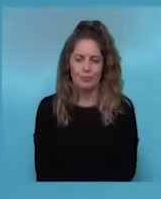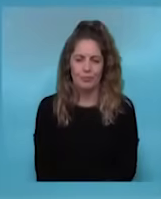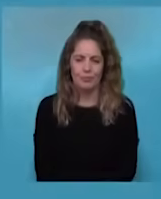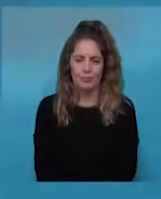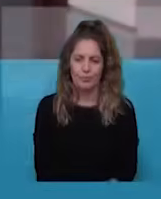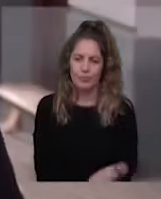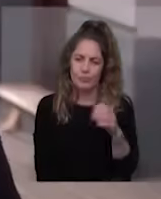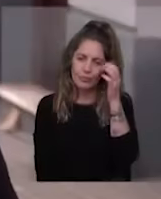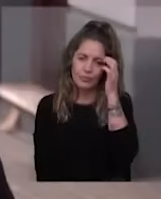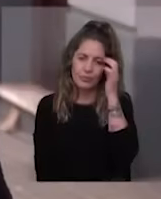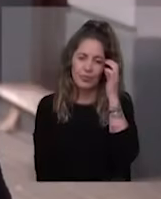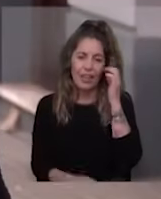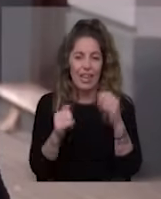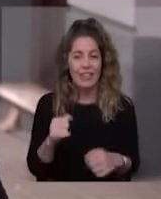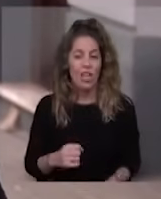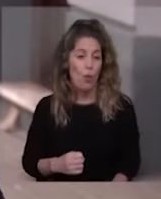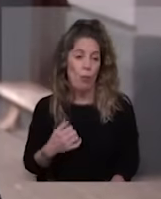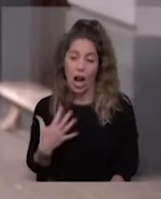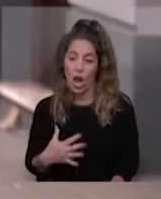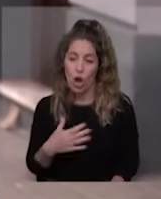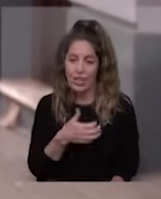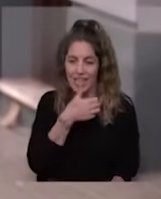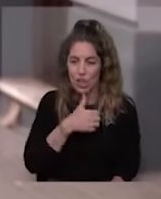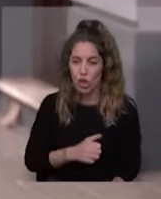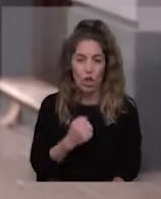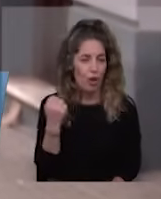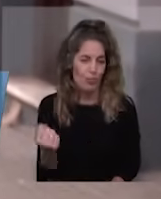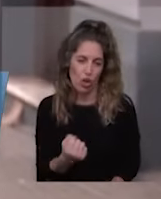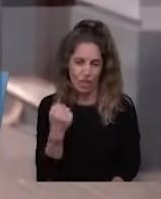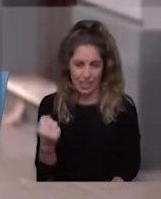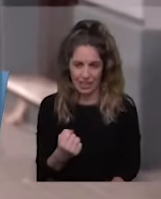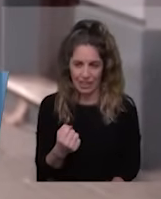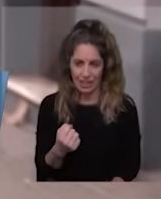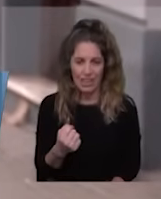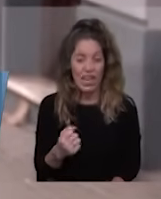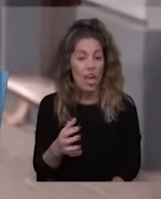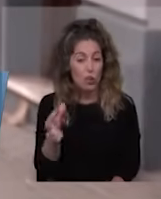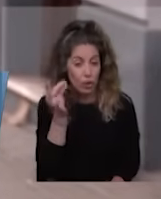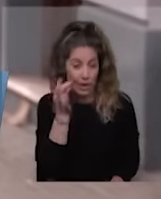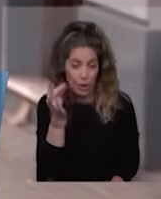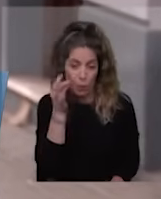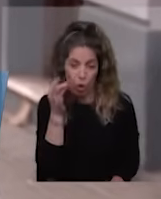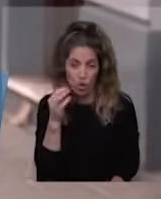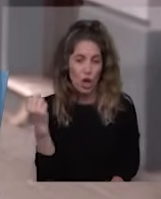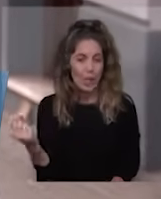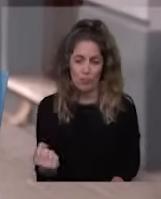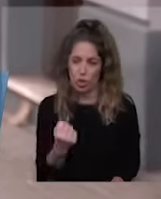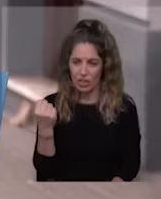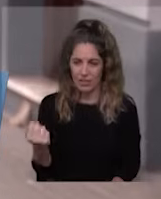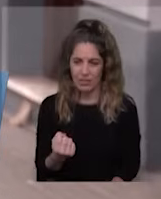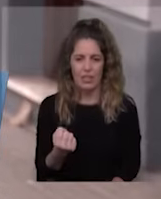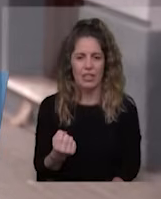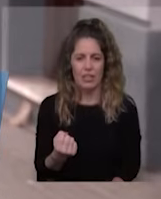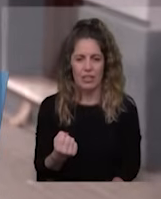escucharlo tienen un gran valor histórico porque es eh es un testimonio muy importante